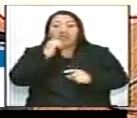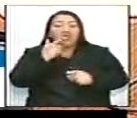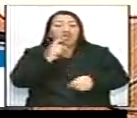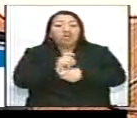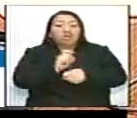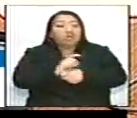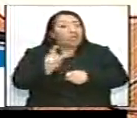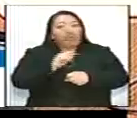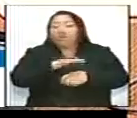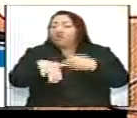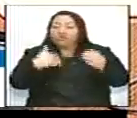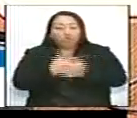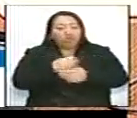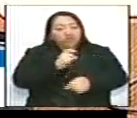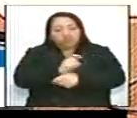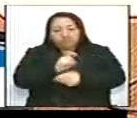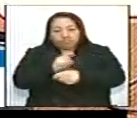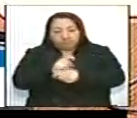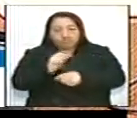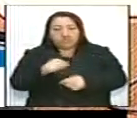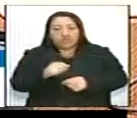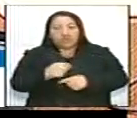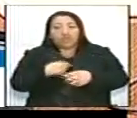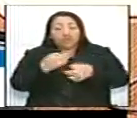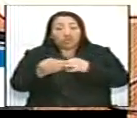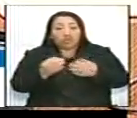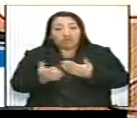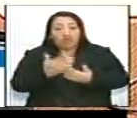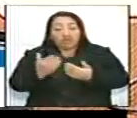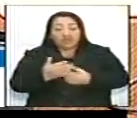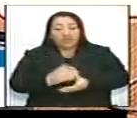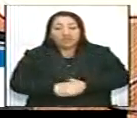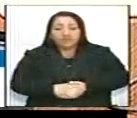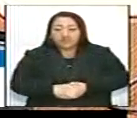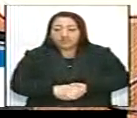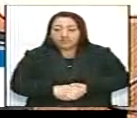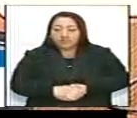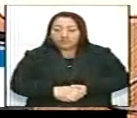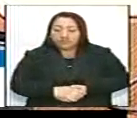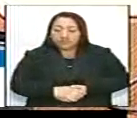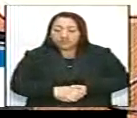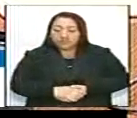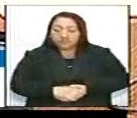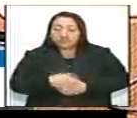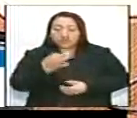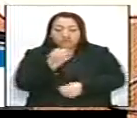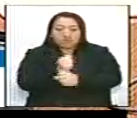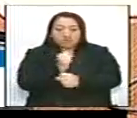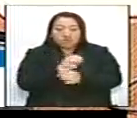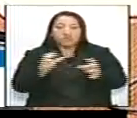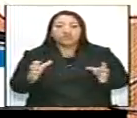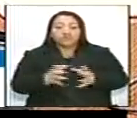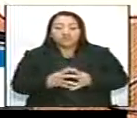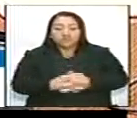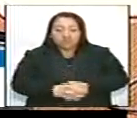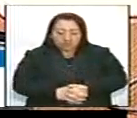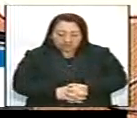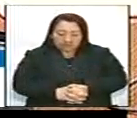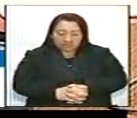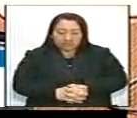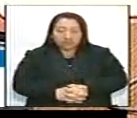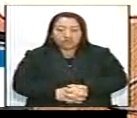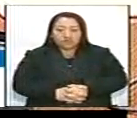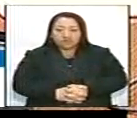Pero esto que yo lo digo, digamos así de manera sencilla, técnica y operativamente y en el campo